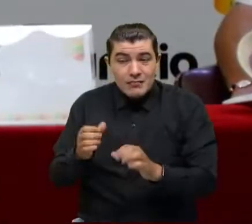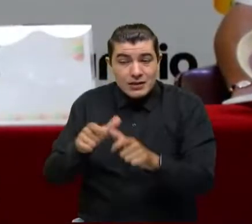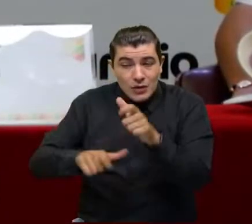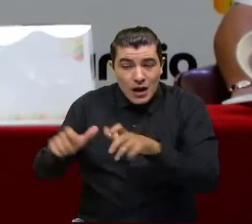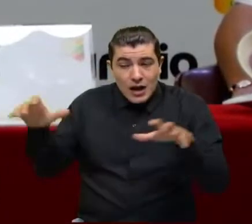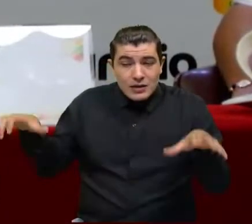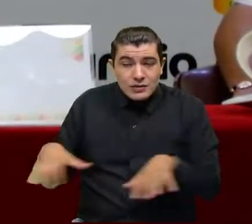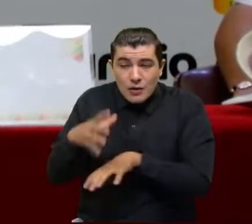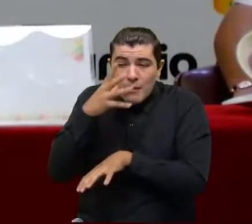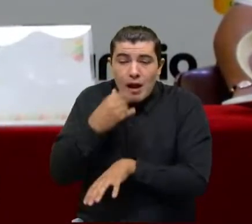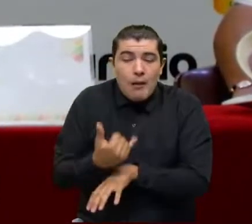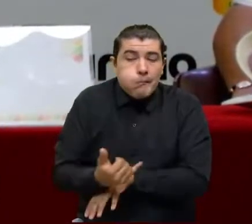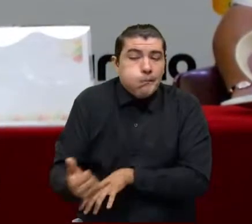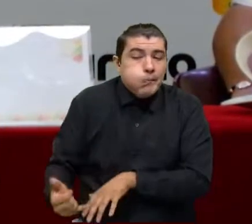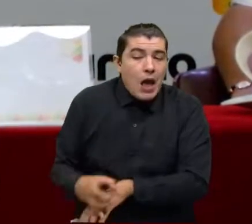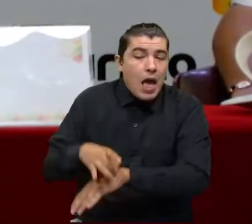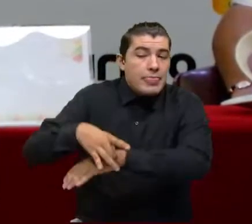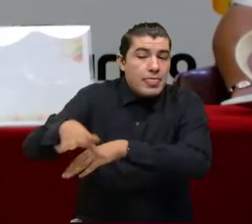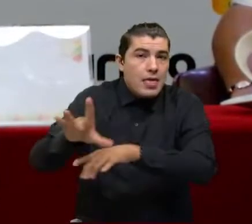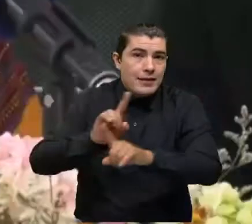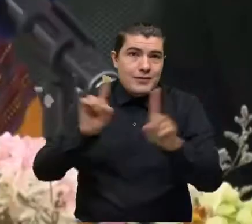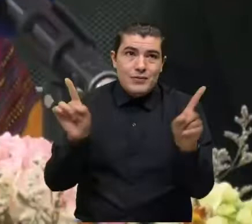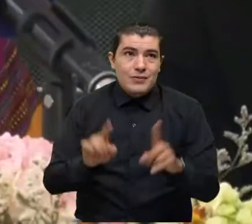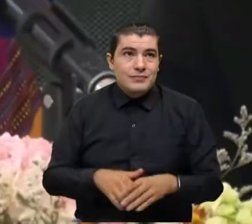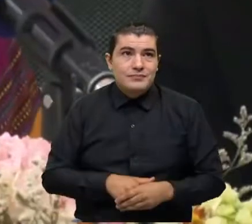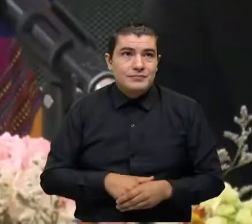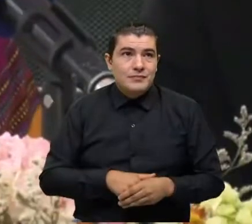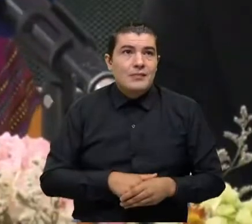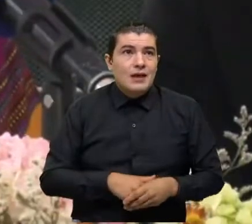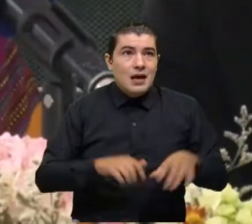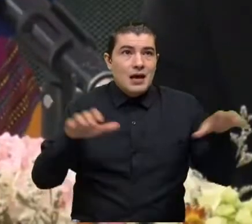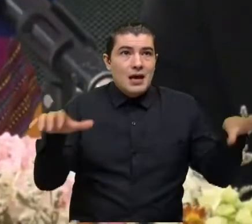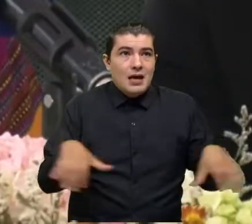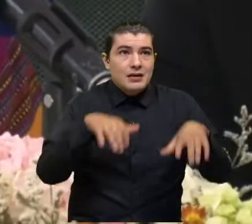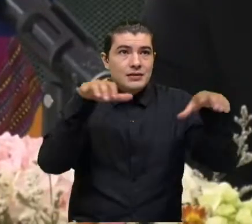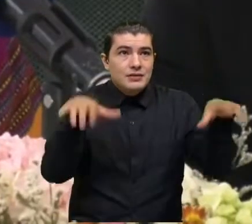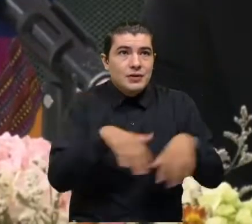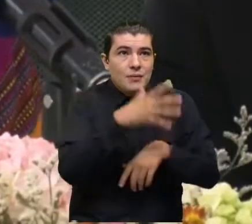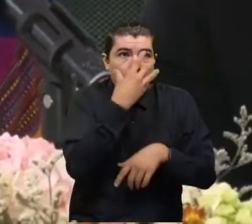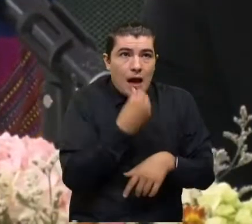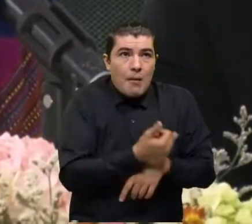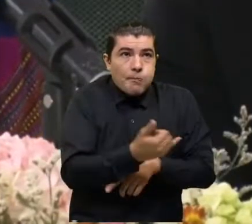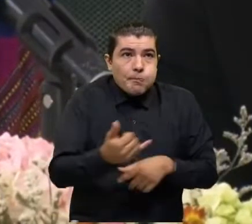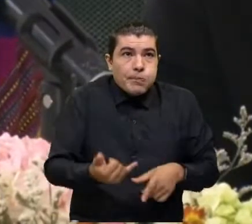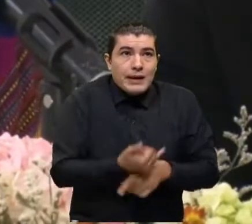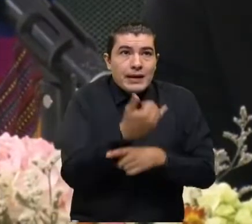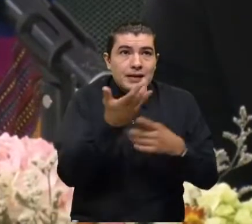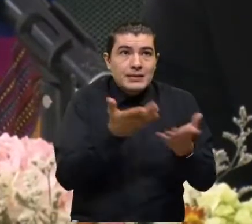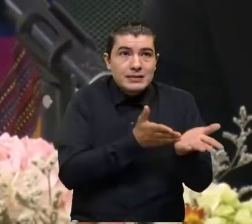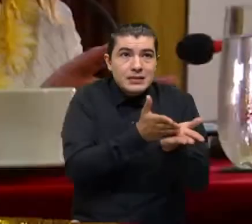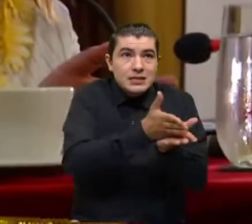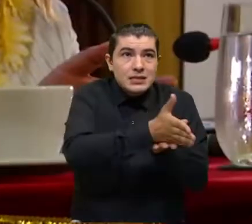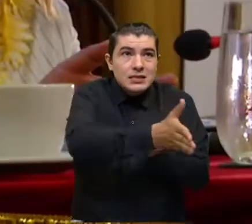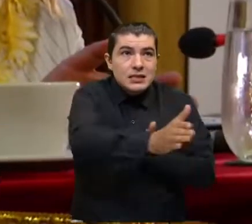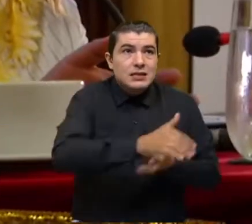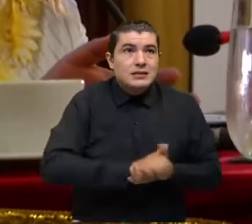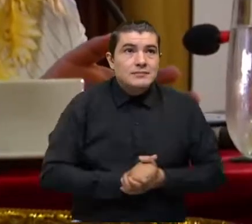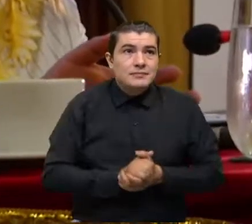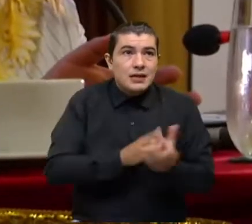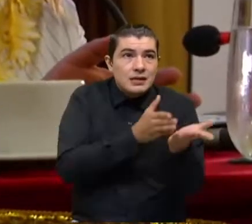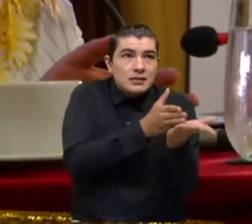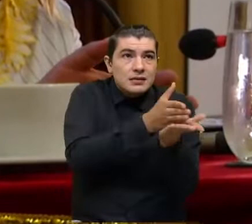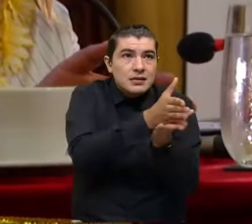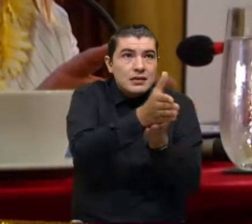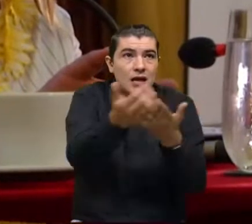La impunidad sigue campando y no puede ser que la impunidad sea la regla en